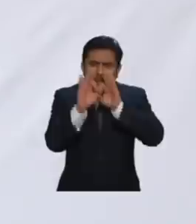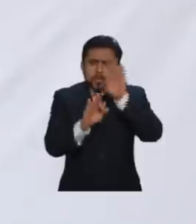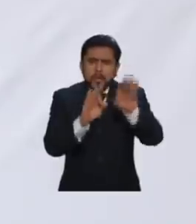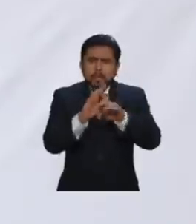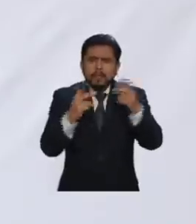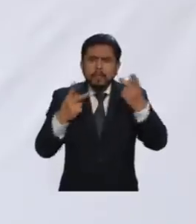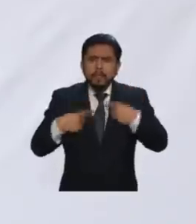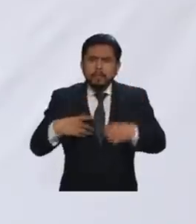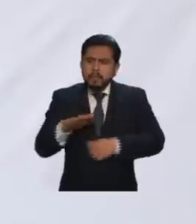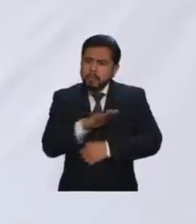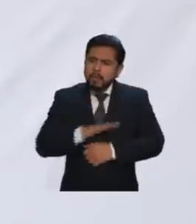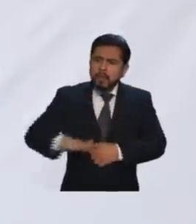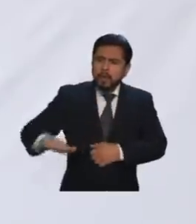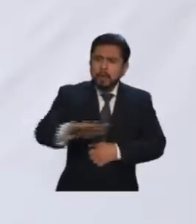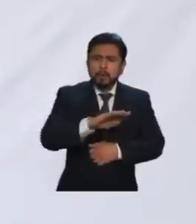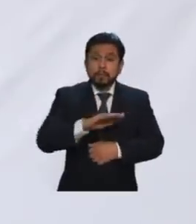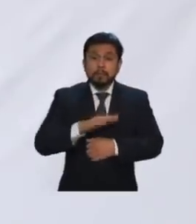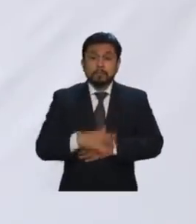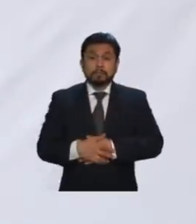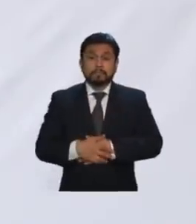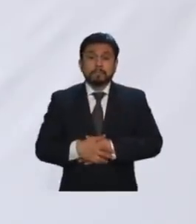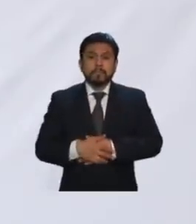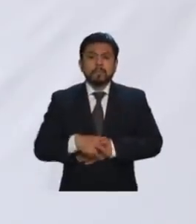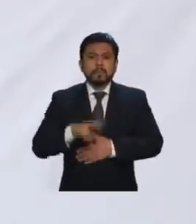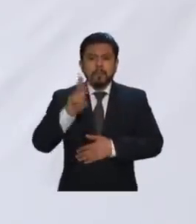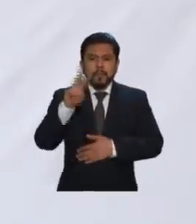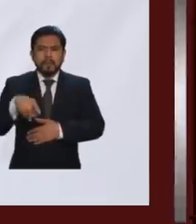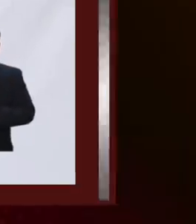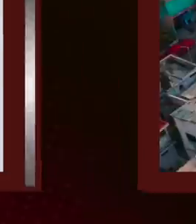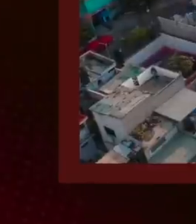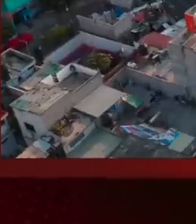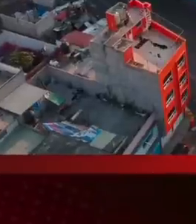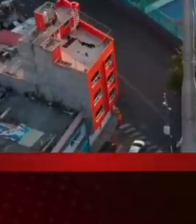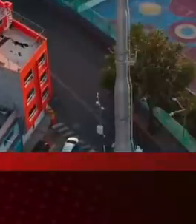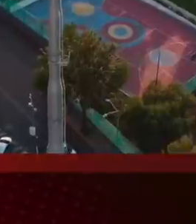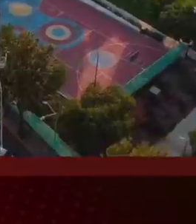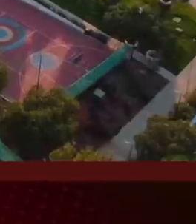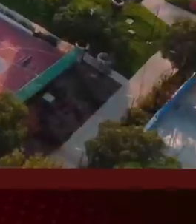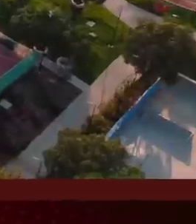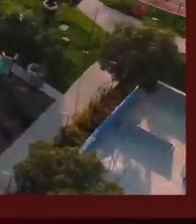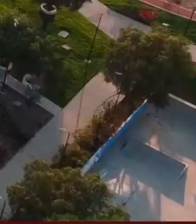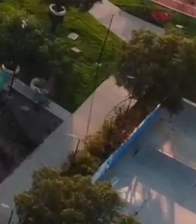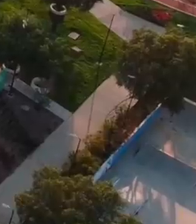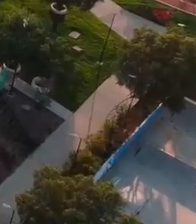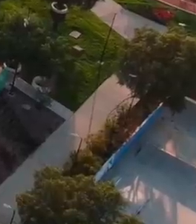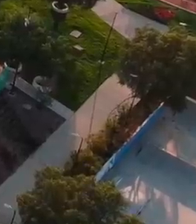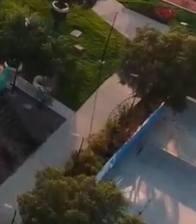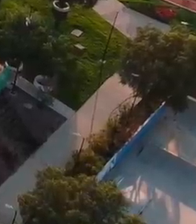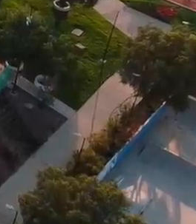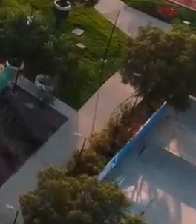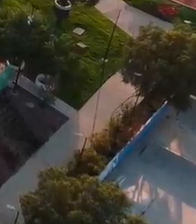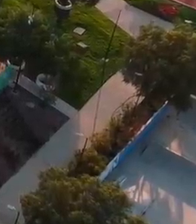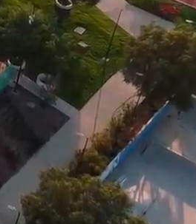Así que me siento muy contenta por este proyecto y quiero aprovechar.